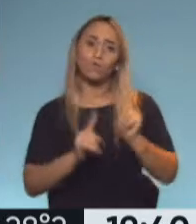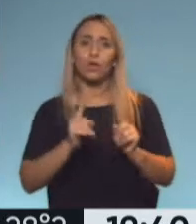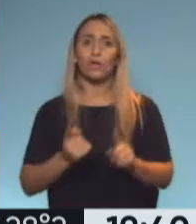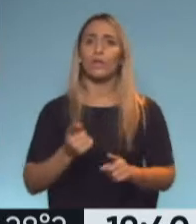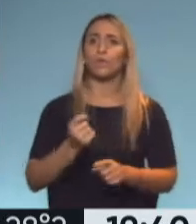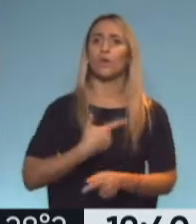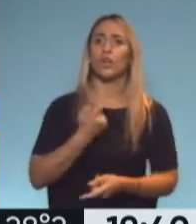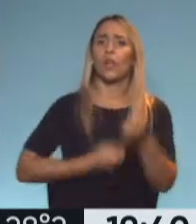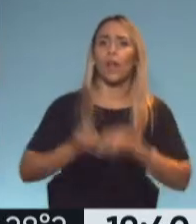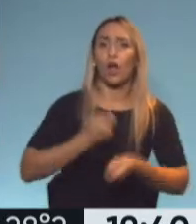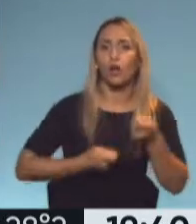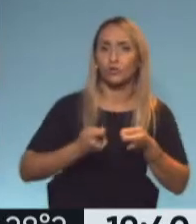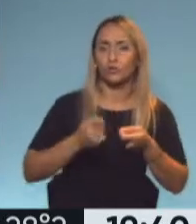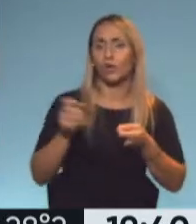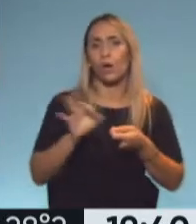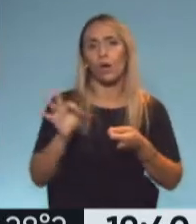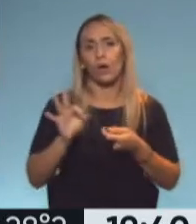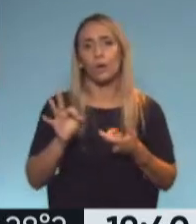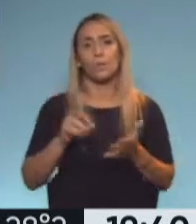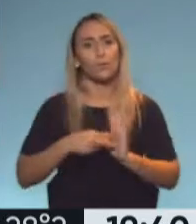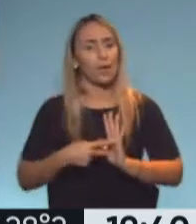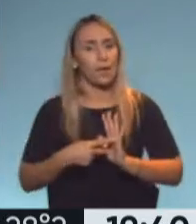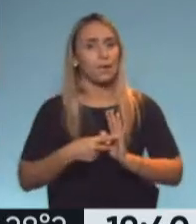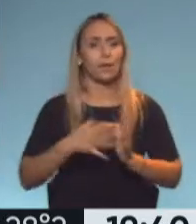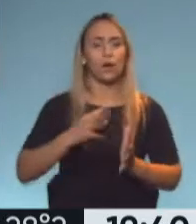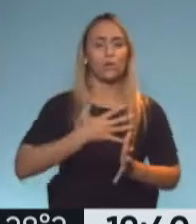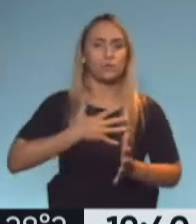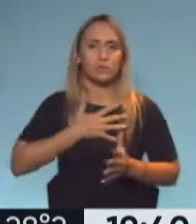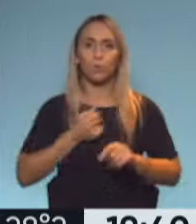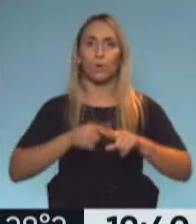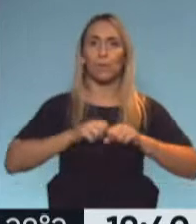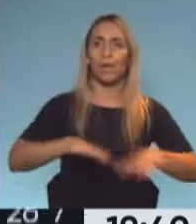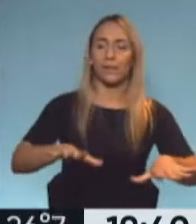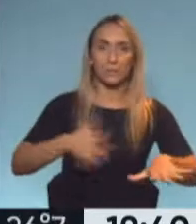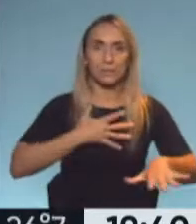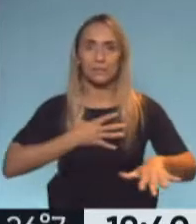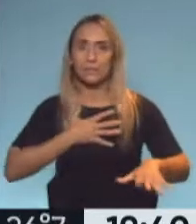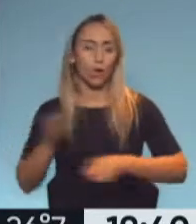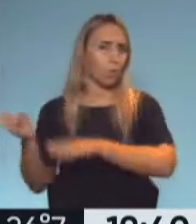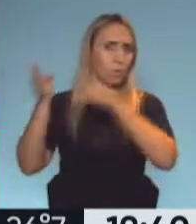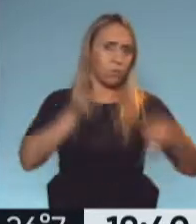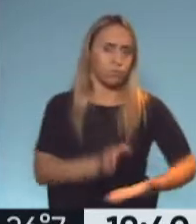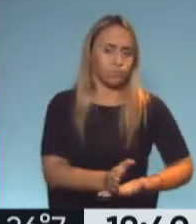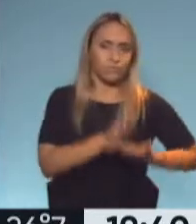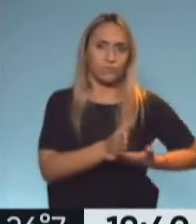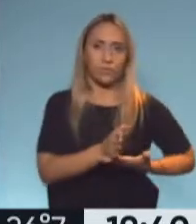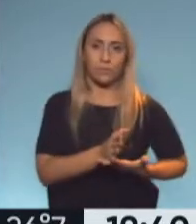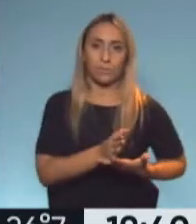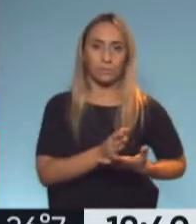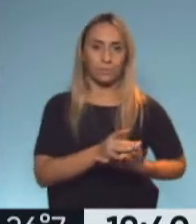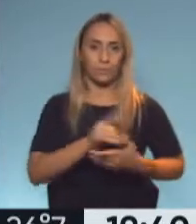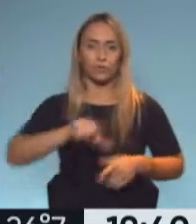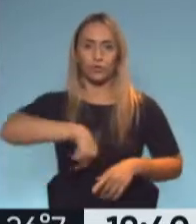que tienen problemas ante una situación de pandemia, ante la vuelta a fases más restrictivas, se montó